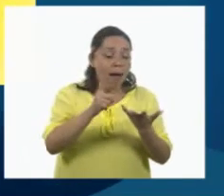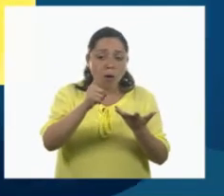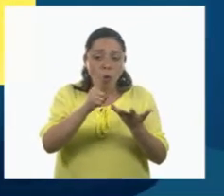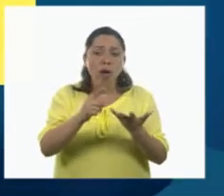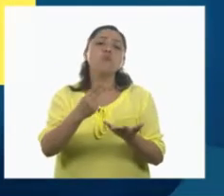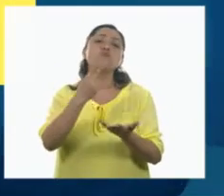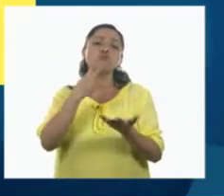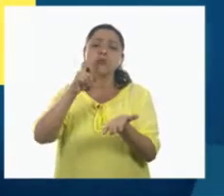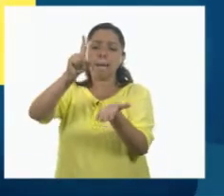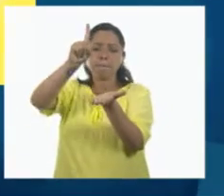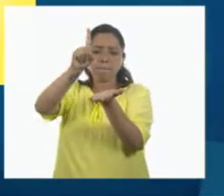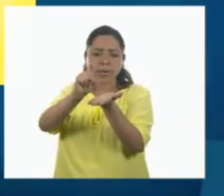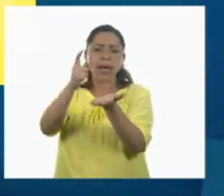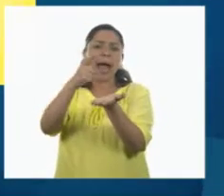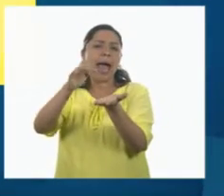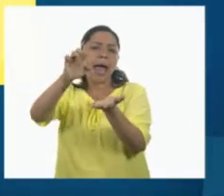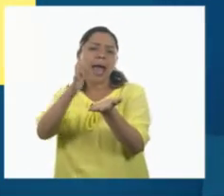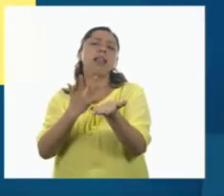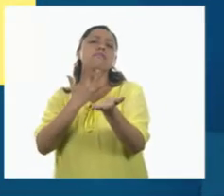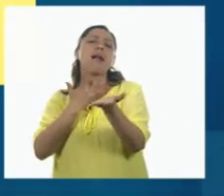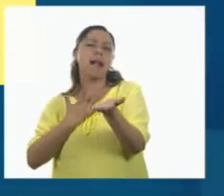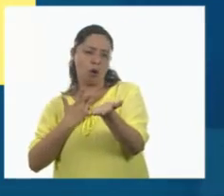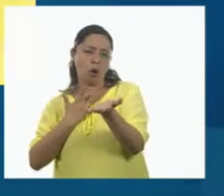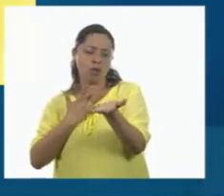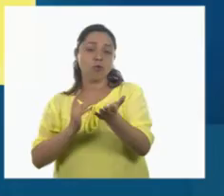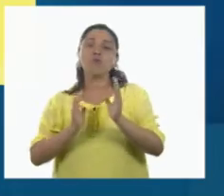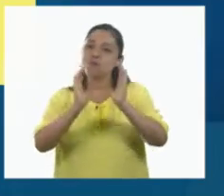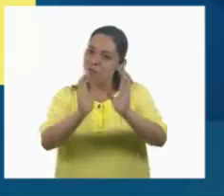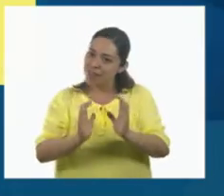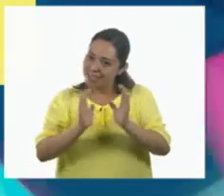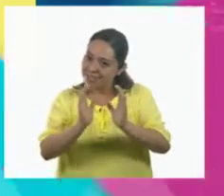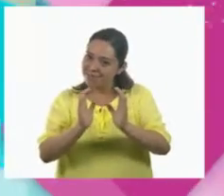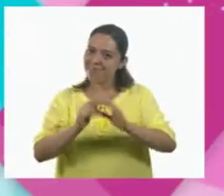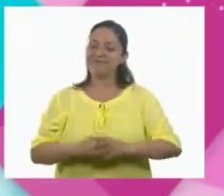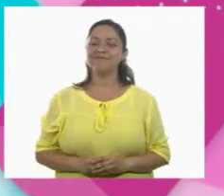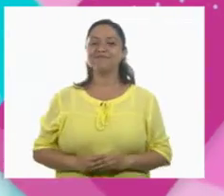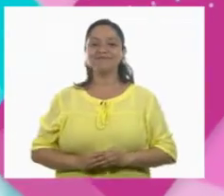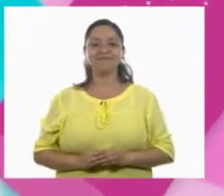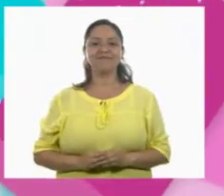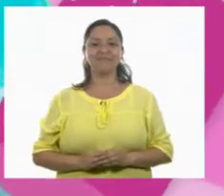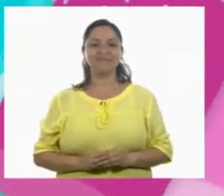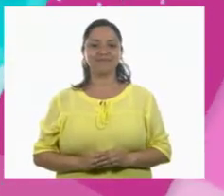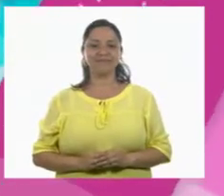usa desinfectantes a base de alcohol. ¡Cuídate!